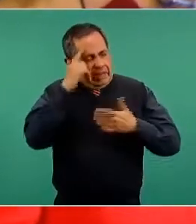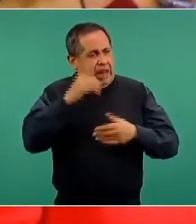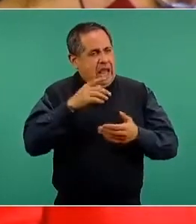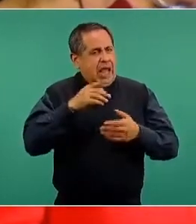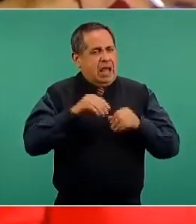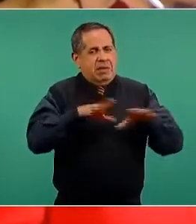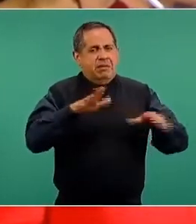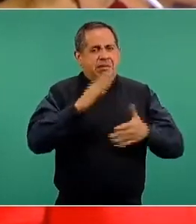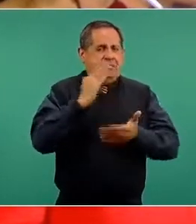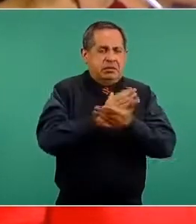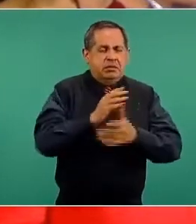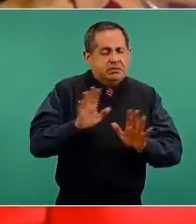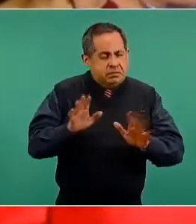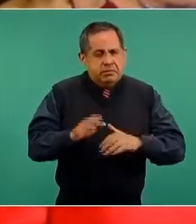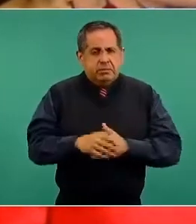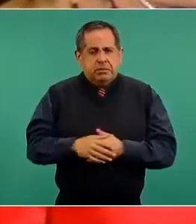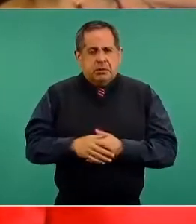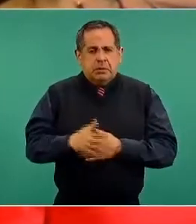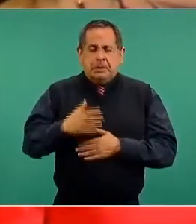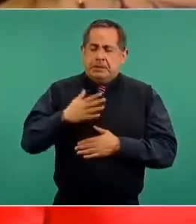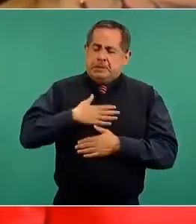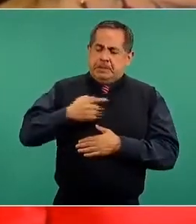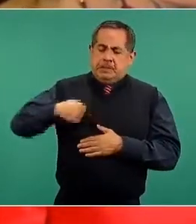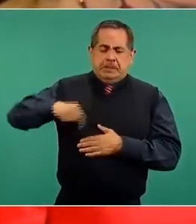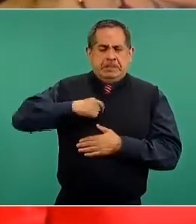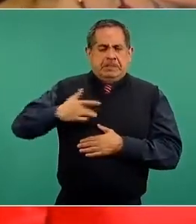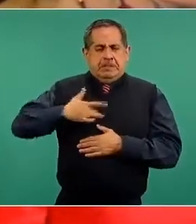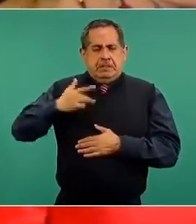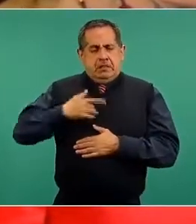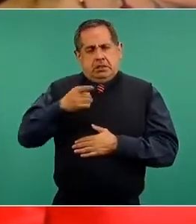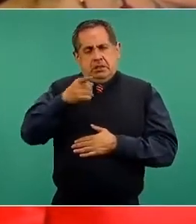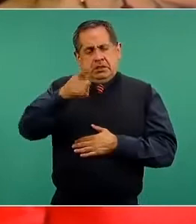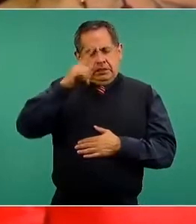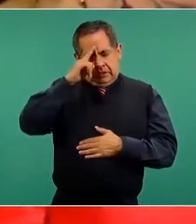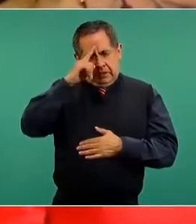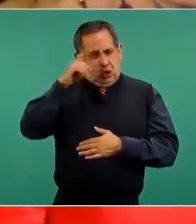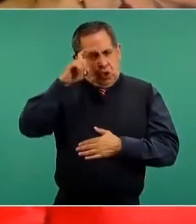pandemia. En un ejercicio de autocrítica, doctor,